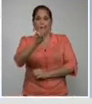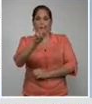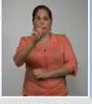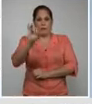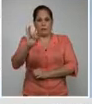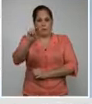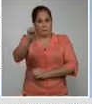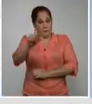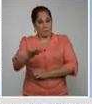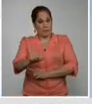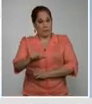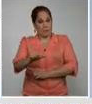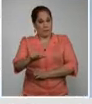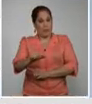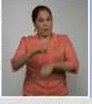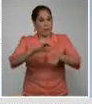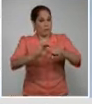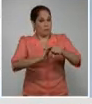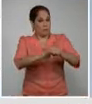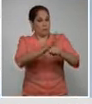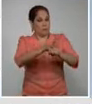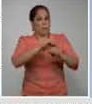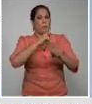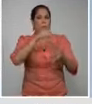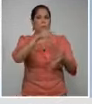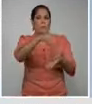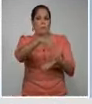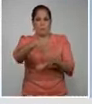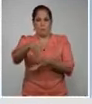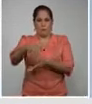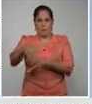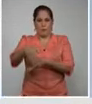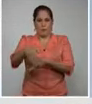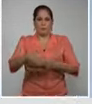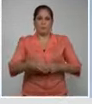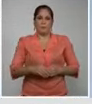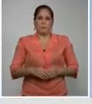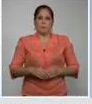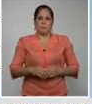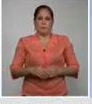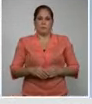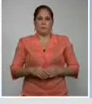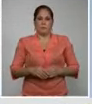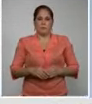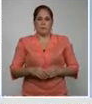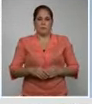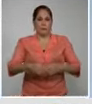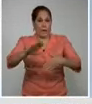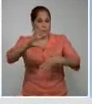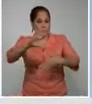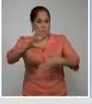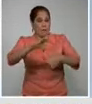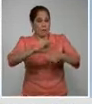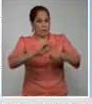1.366.437 casos que han perdido la vida en la región de las Américas con la